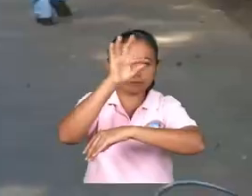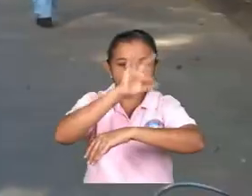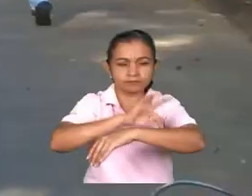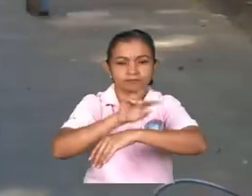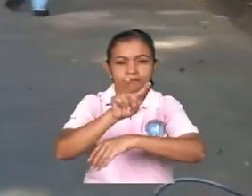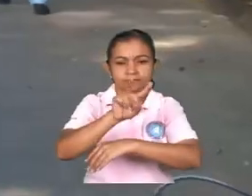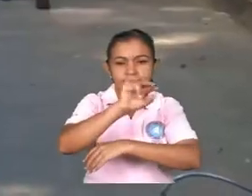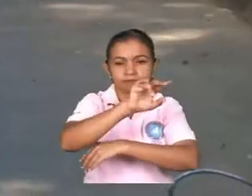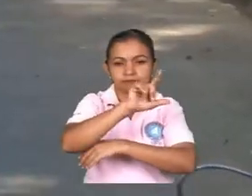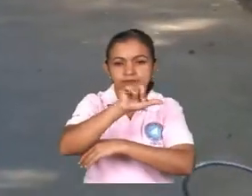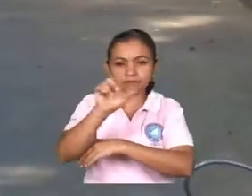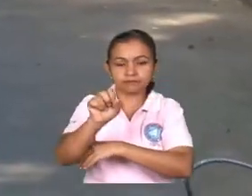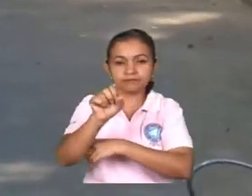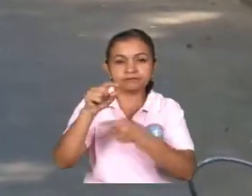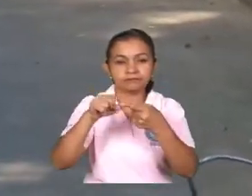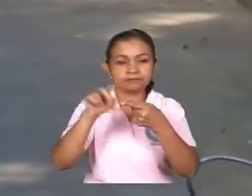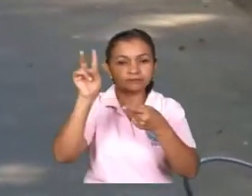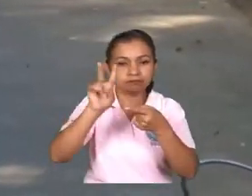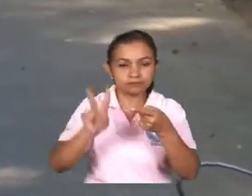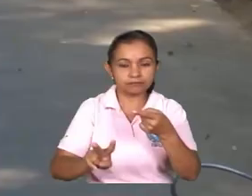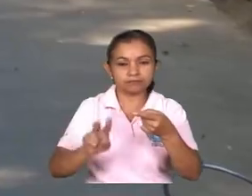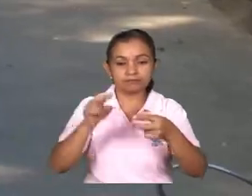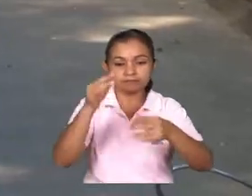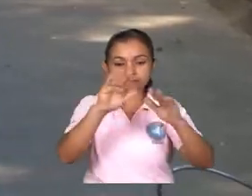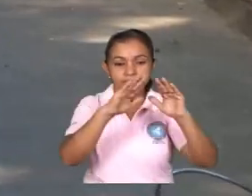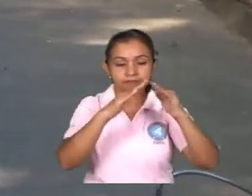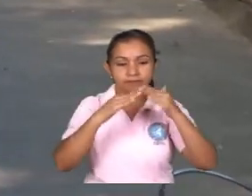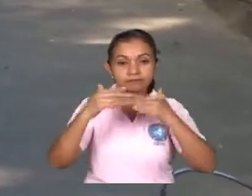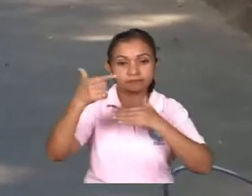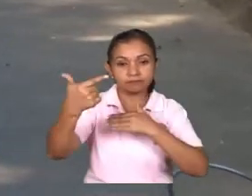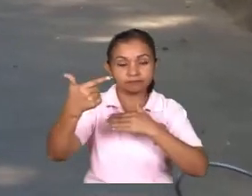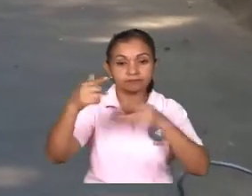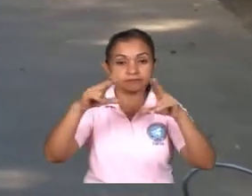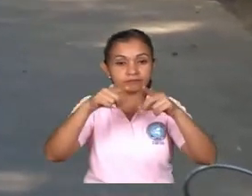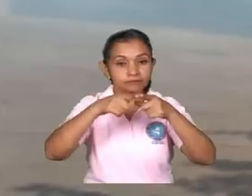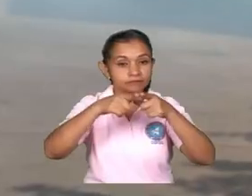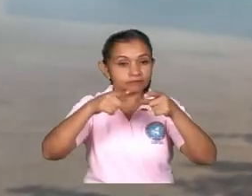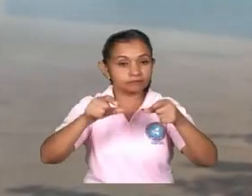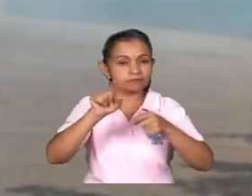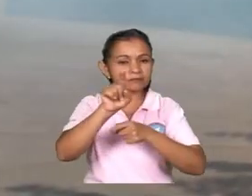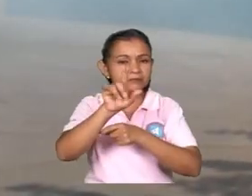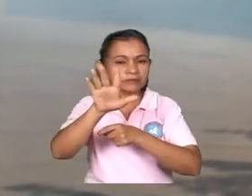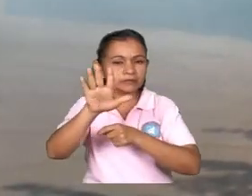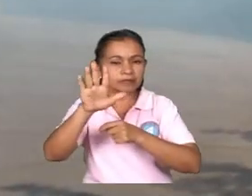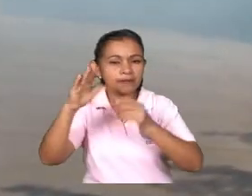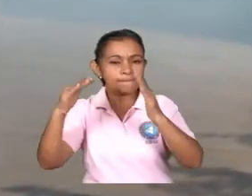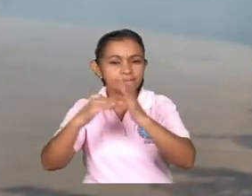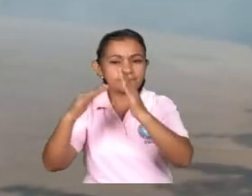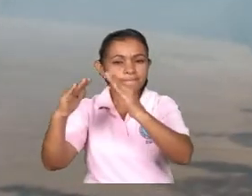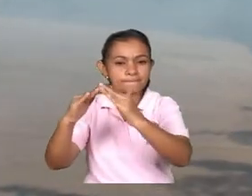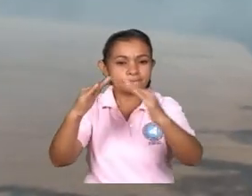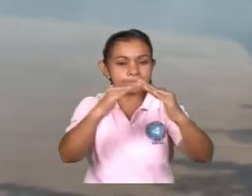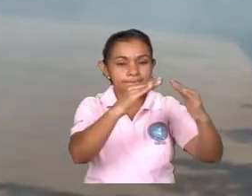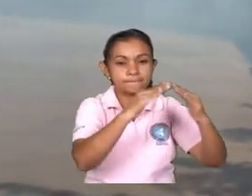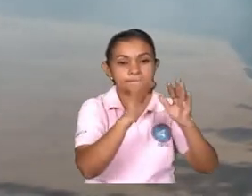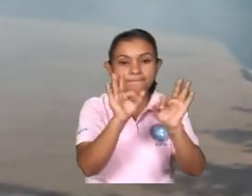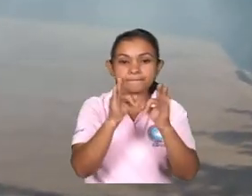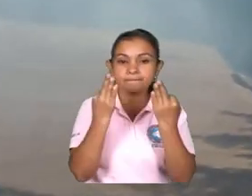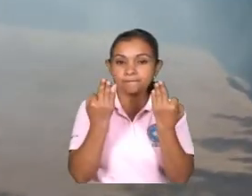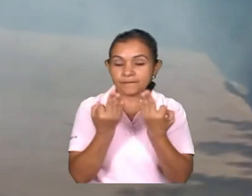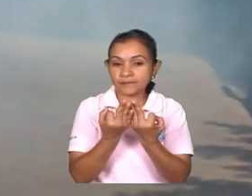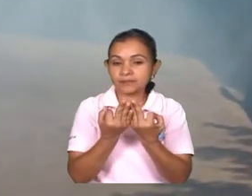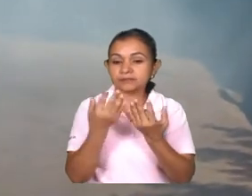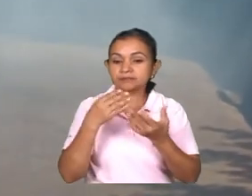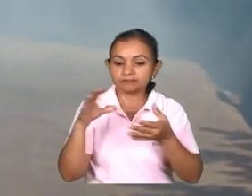Villa Venezuela del Distrito 7 de Managua, donde más de 15.000 viviendas fueron rociadas. Las familias de este barrio pusieron